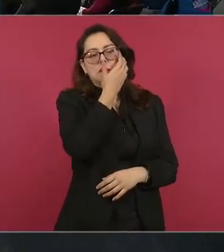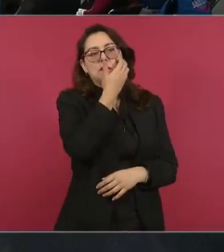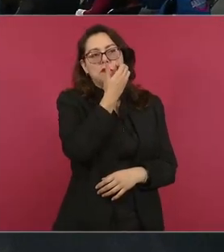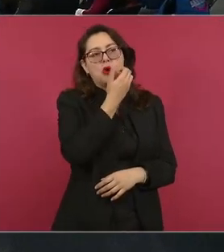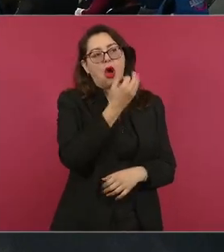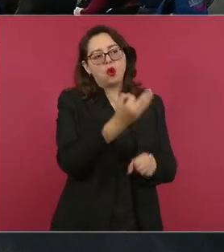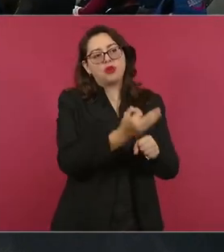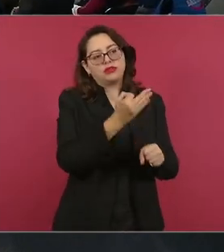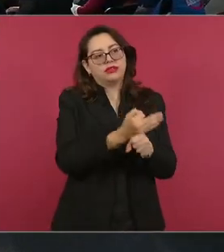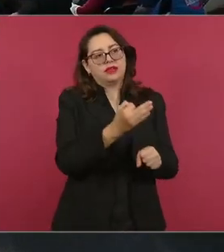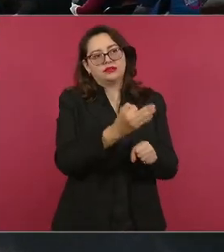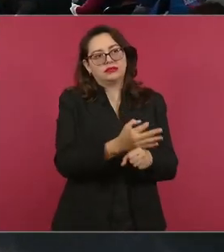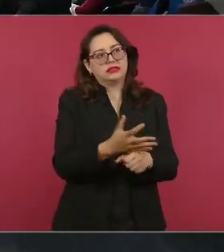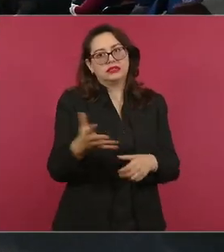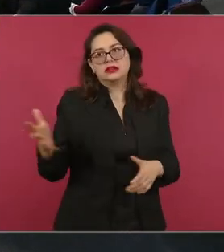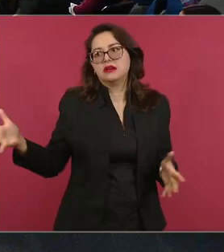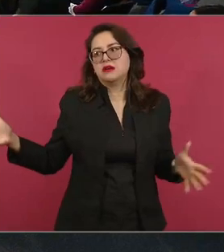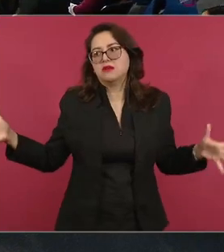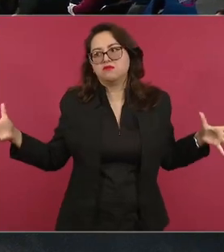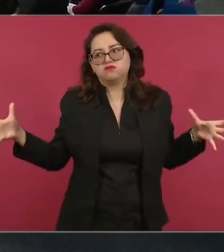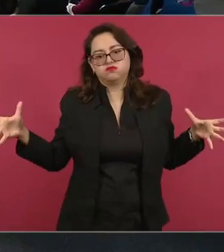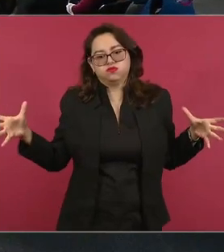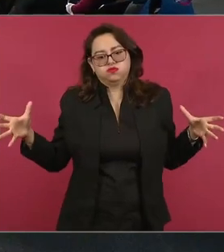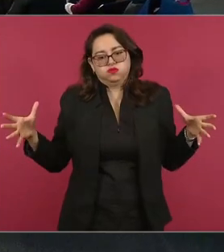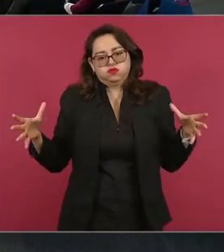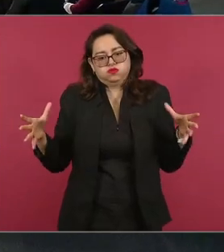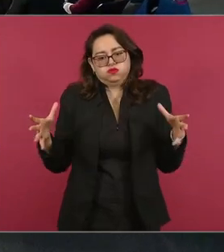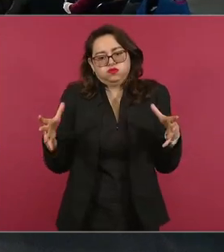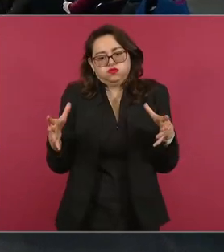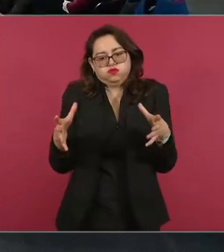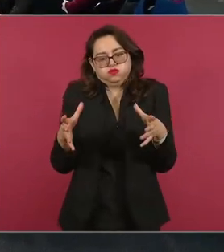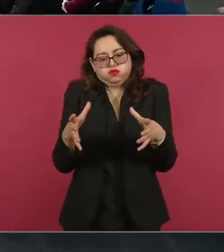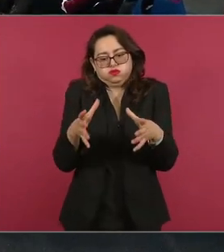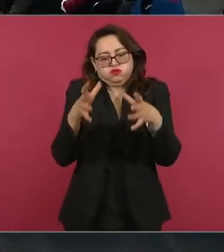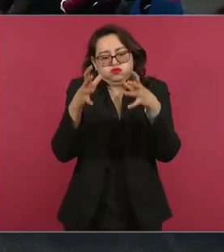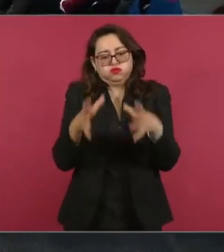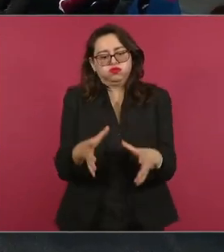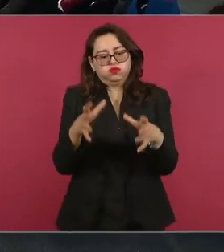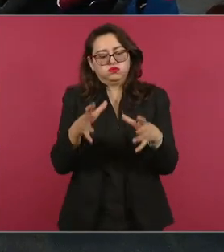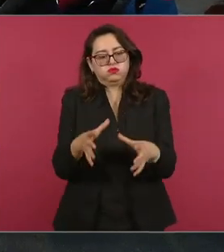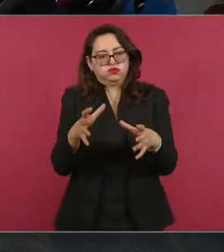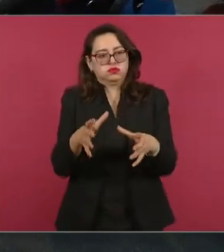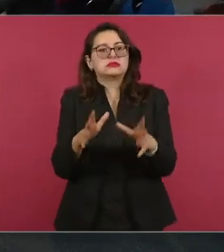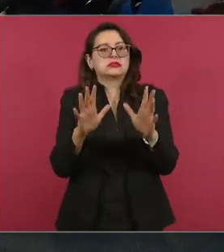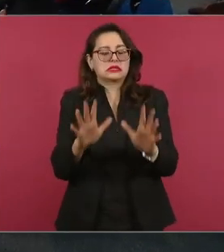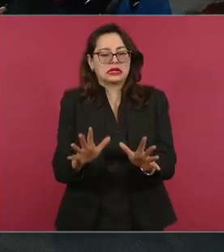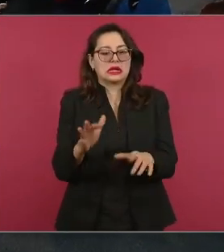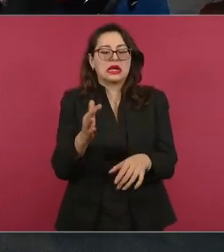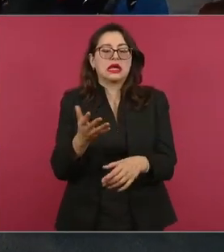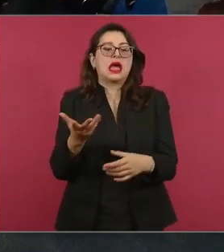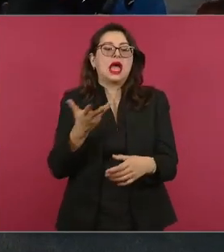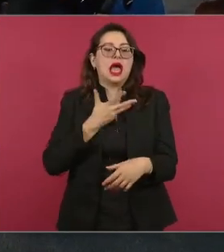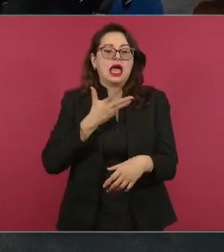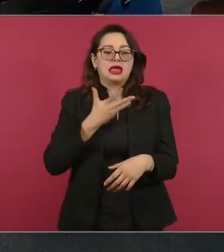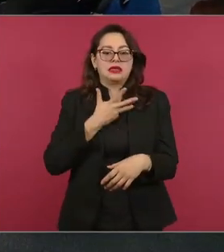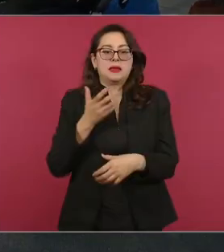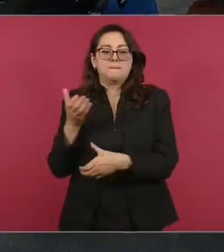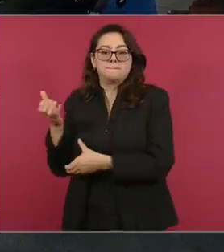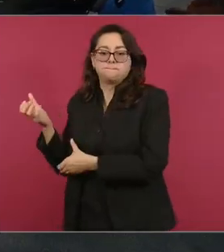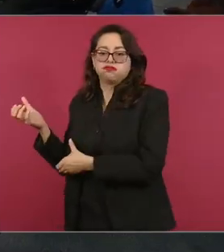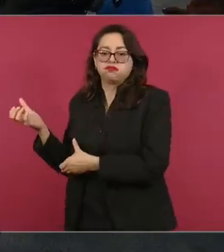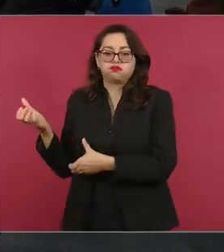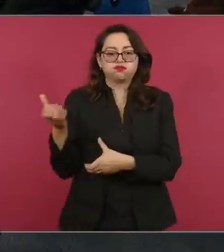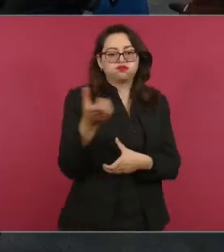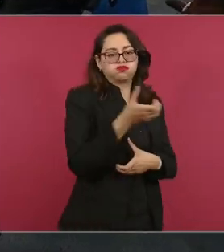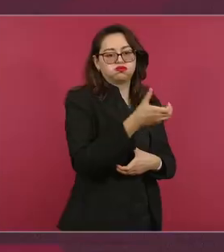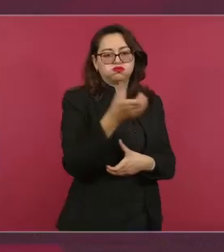etapa, ¿sí?, lo que se busque, pues se está fumigando, ¿sí?, para evitar enfermedades,